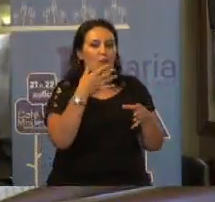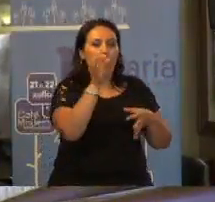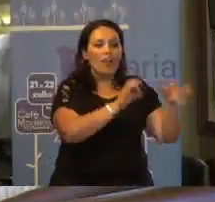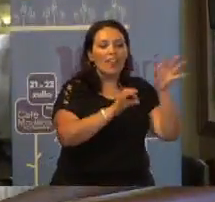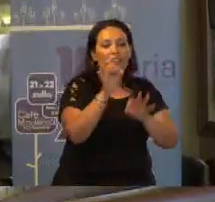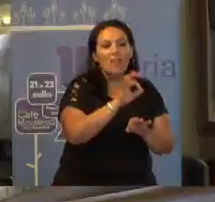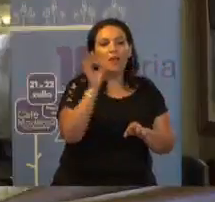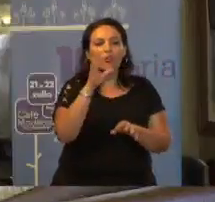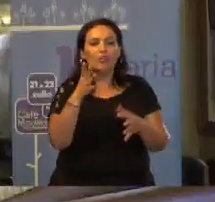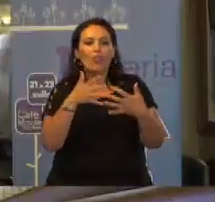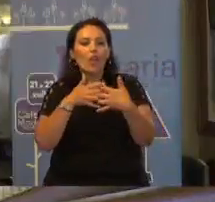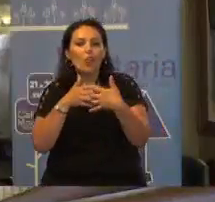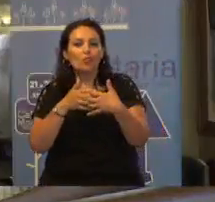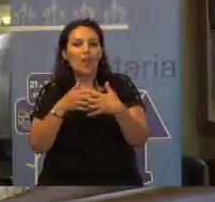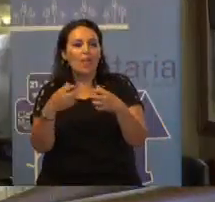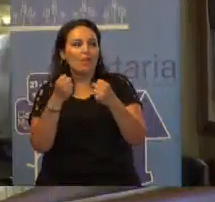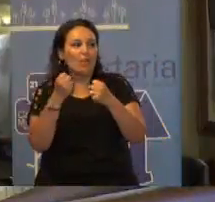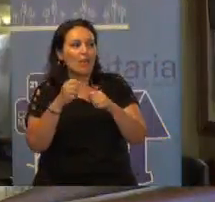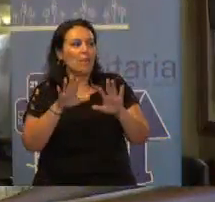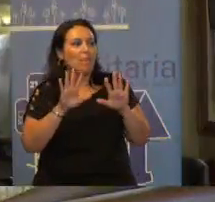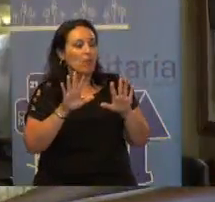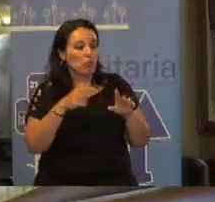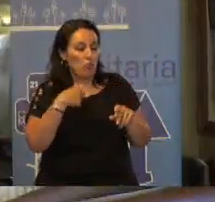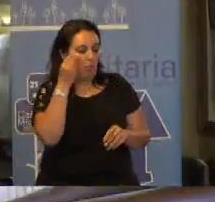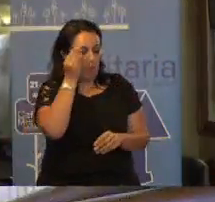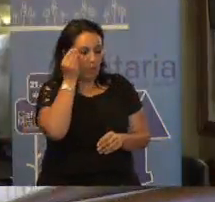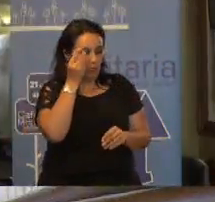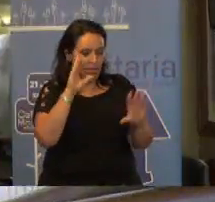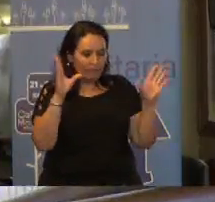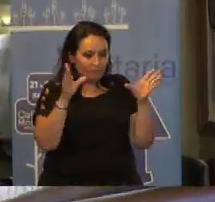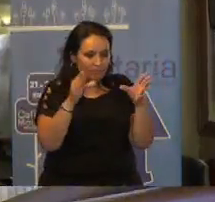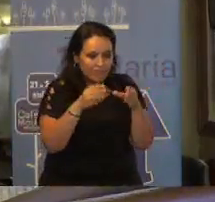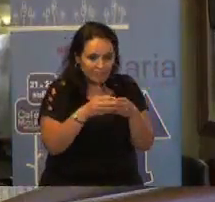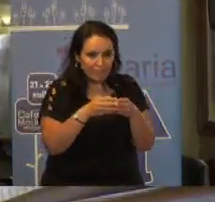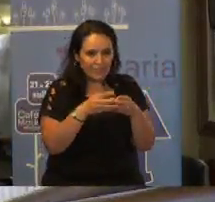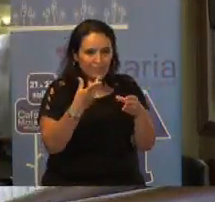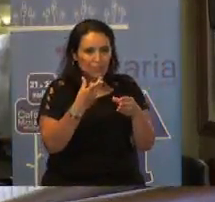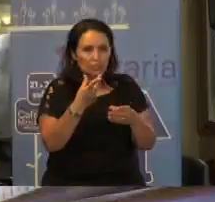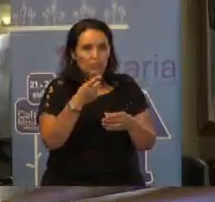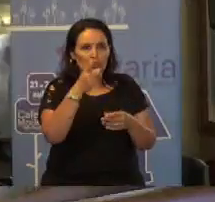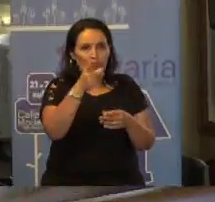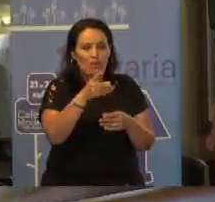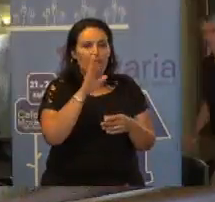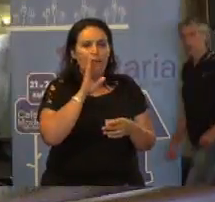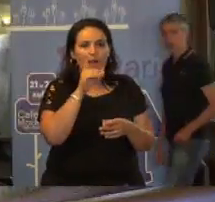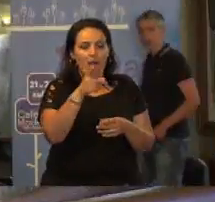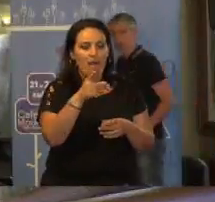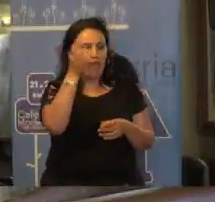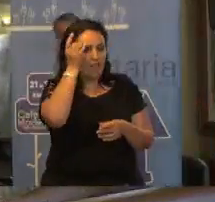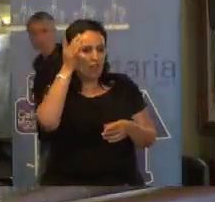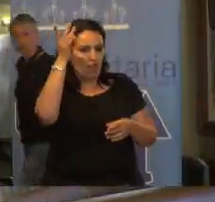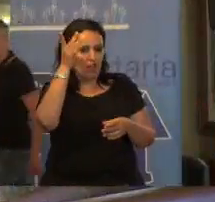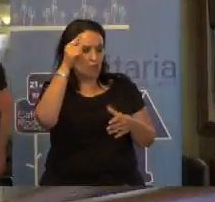de loita de poder ou de outro ámbito, pero non, eu creo que non nos termos que falaba Carlos de